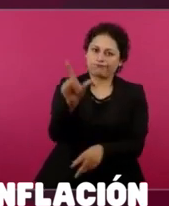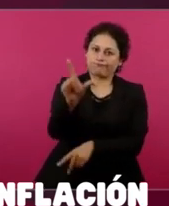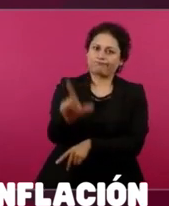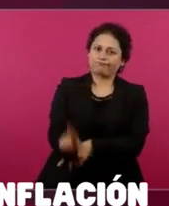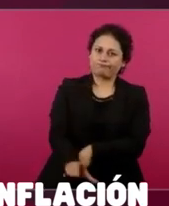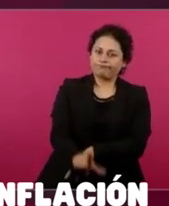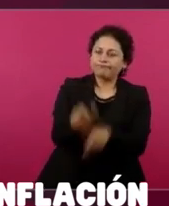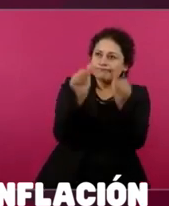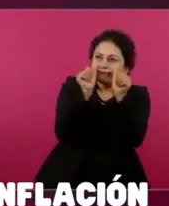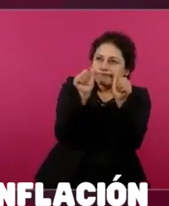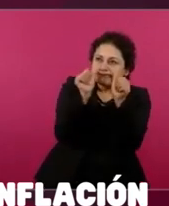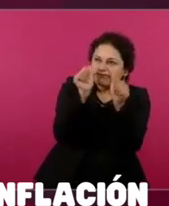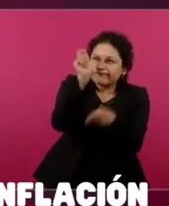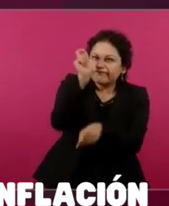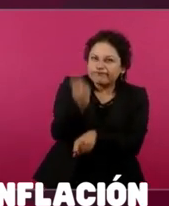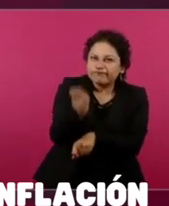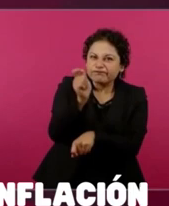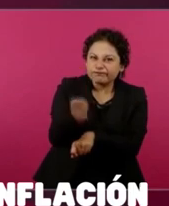industriales,